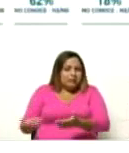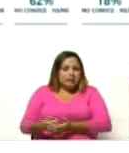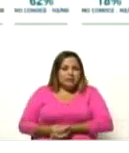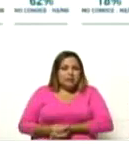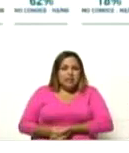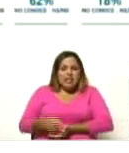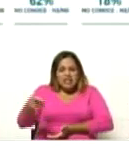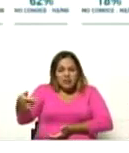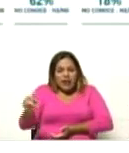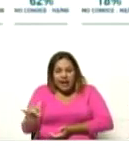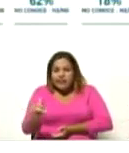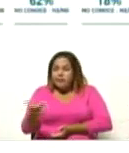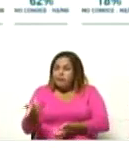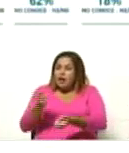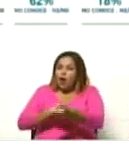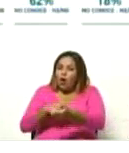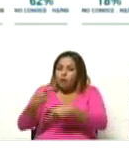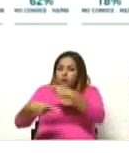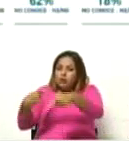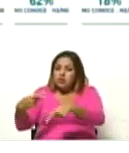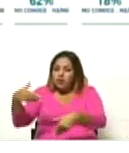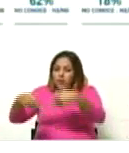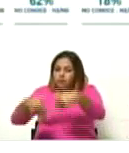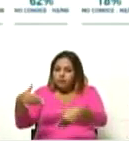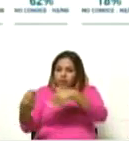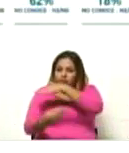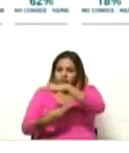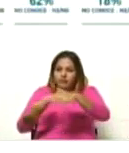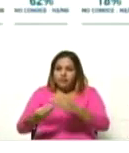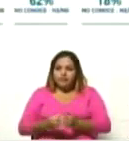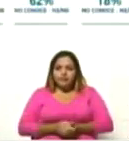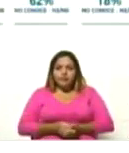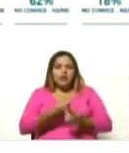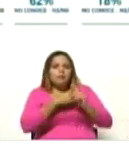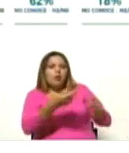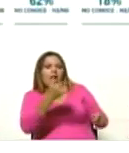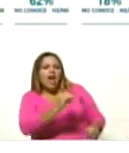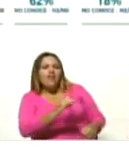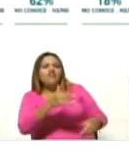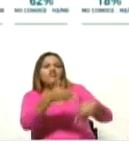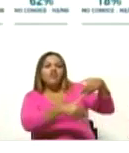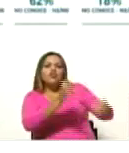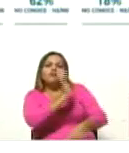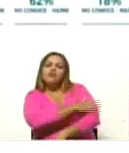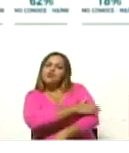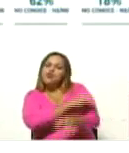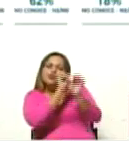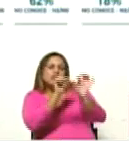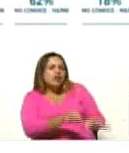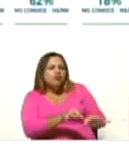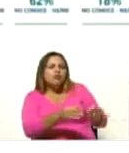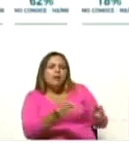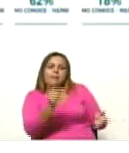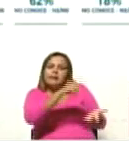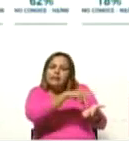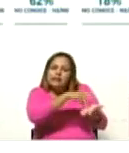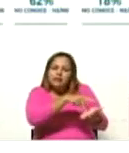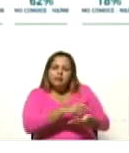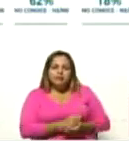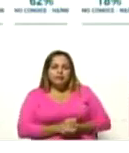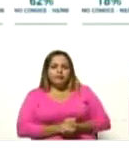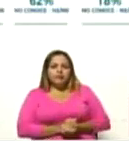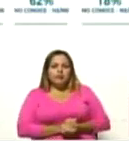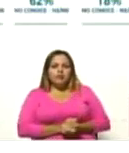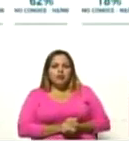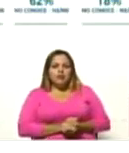especie de lastre para todo este proceso de las primarias. Pero hay un voto duro de oposición que seguramente va a participar y